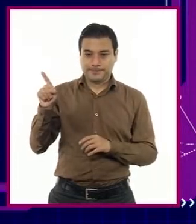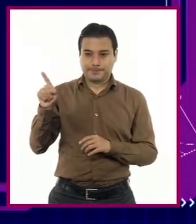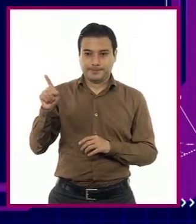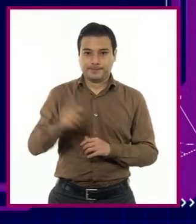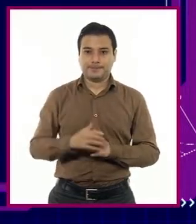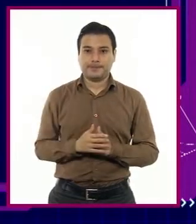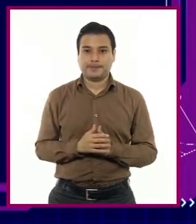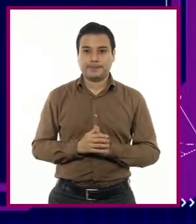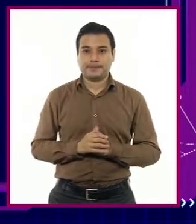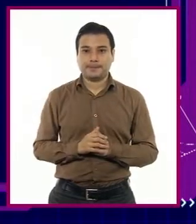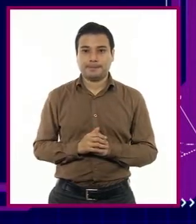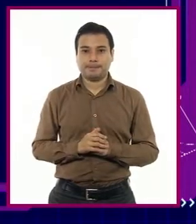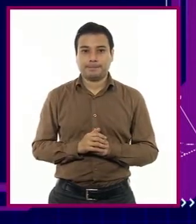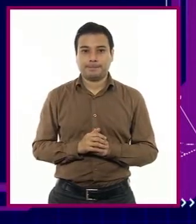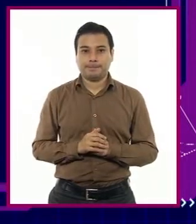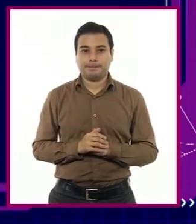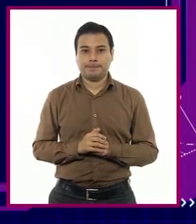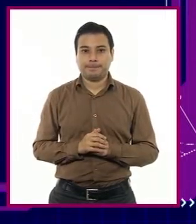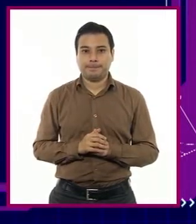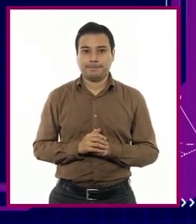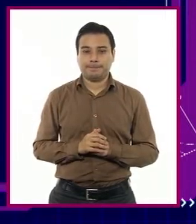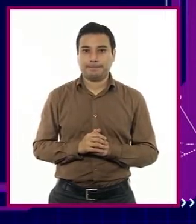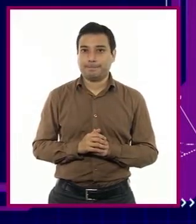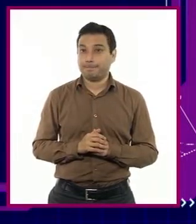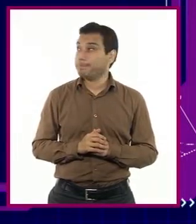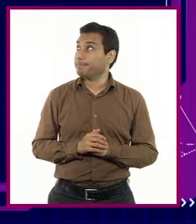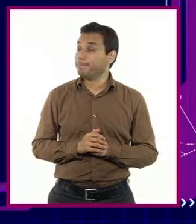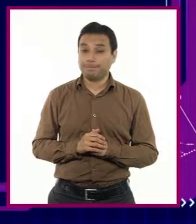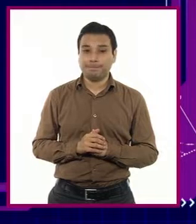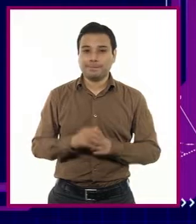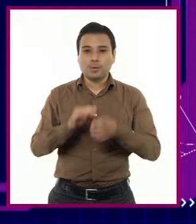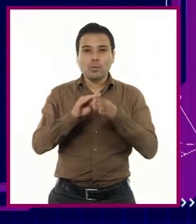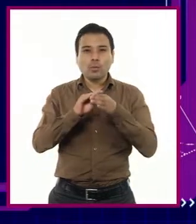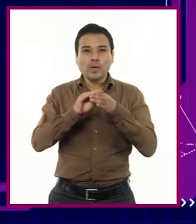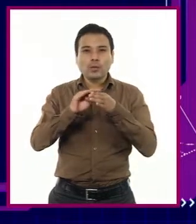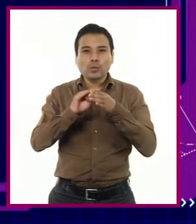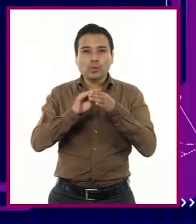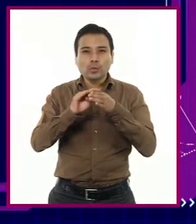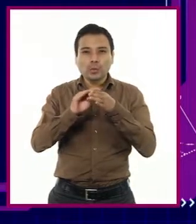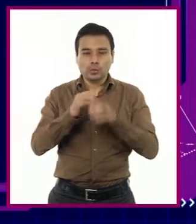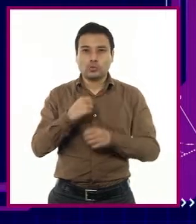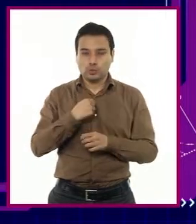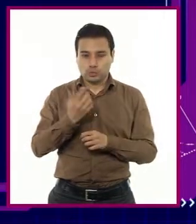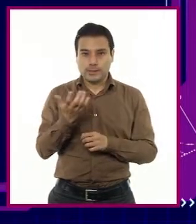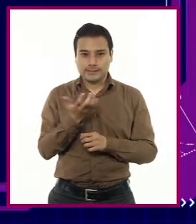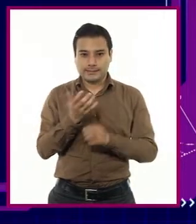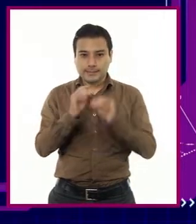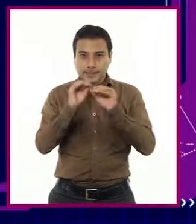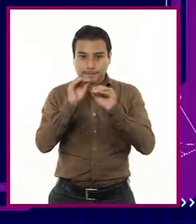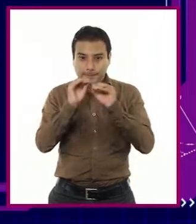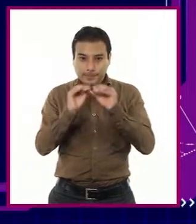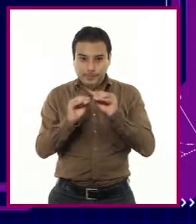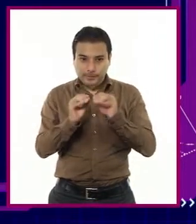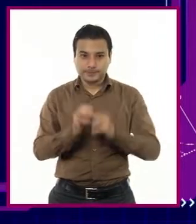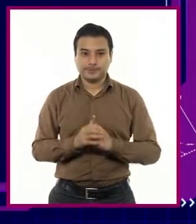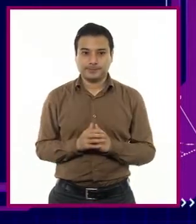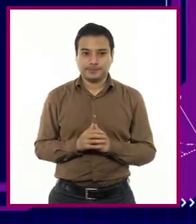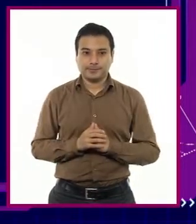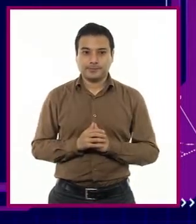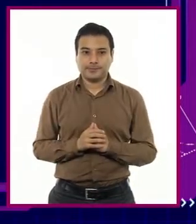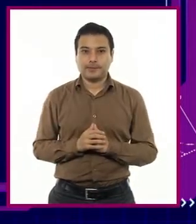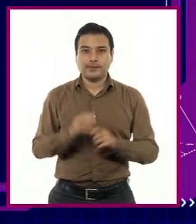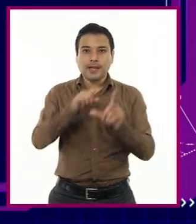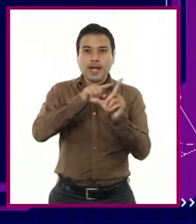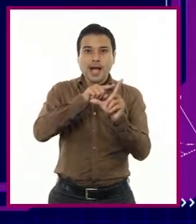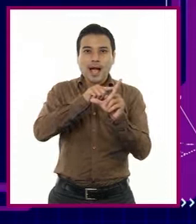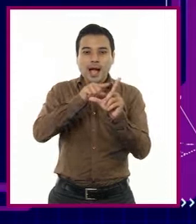5 centímetros y el tercer lado mide 9 centímetros. Los ángulos miden 127 grados y como es